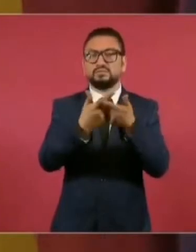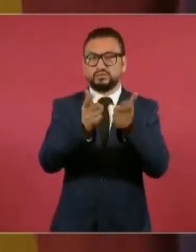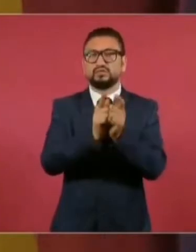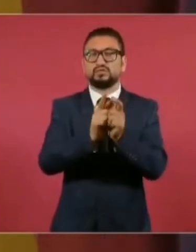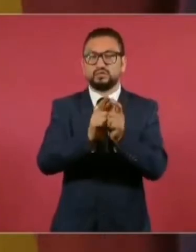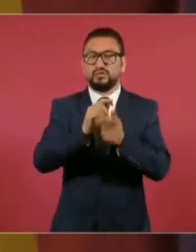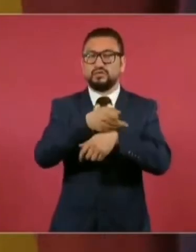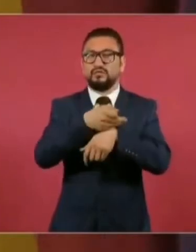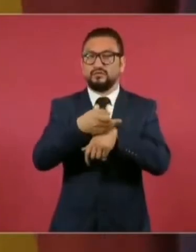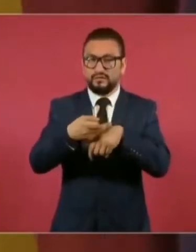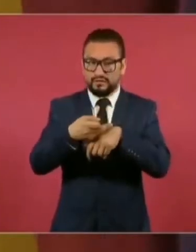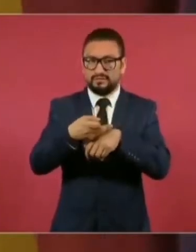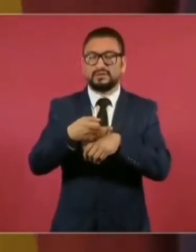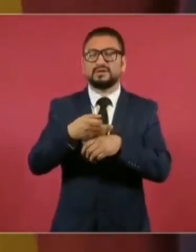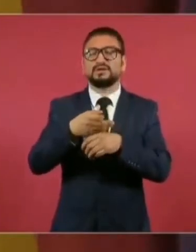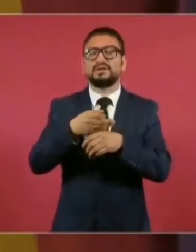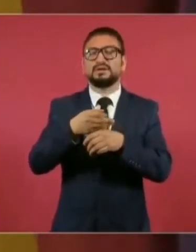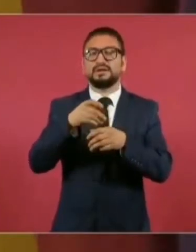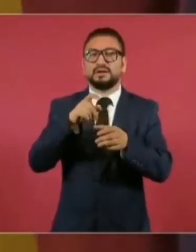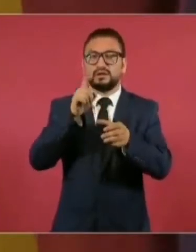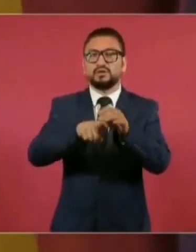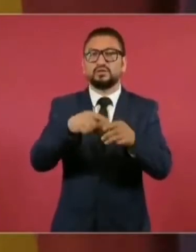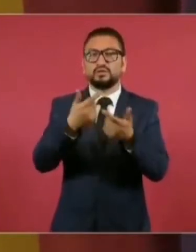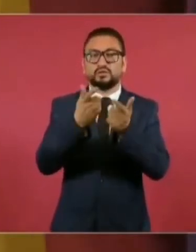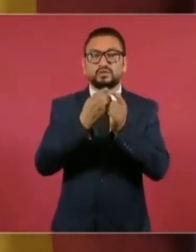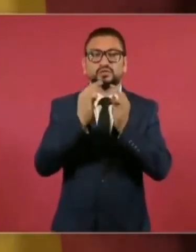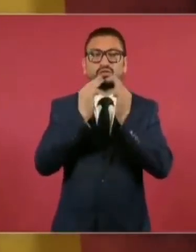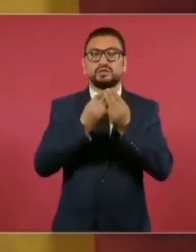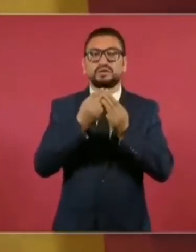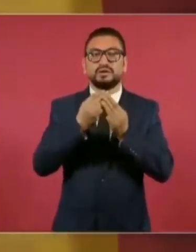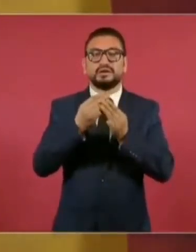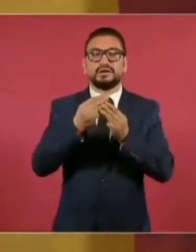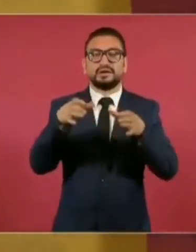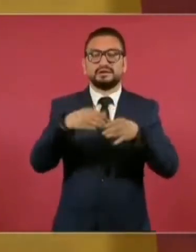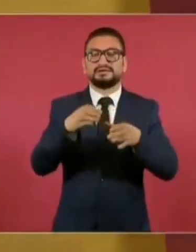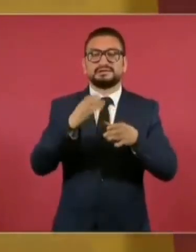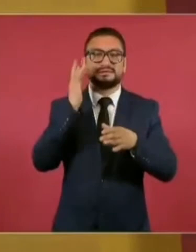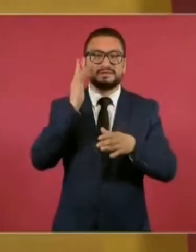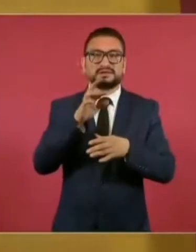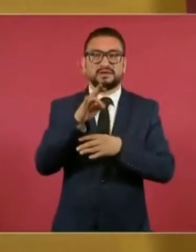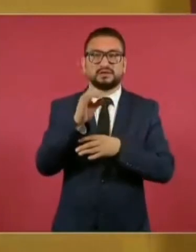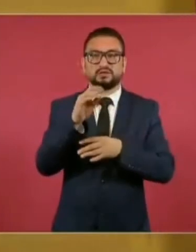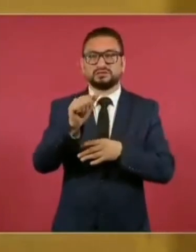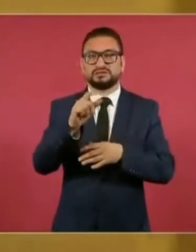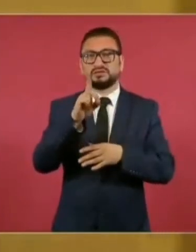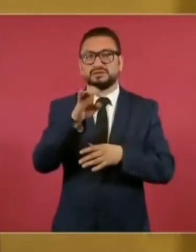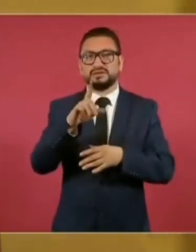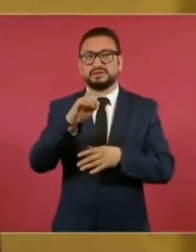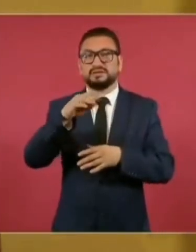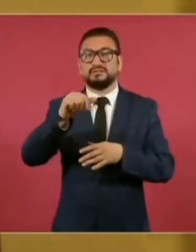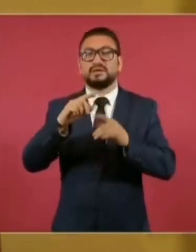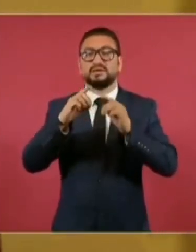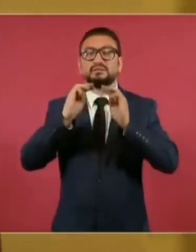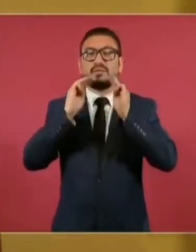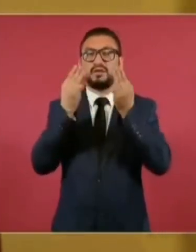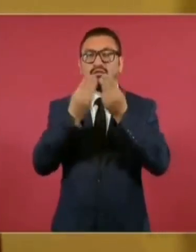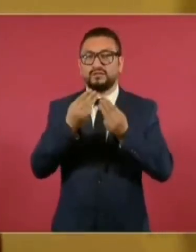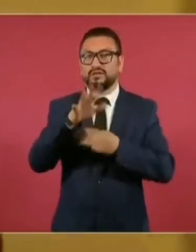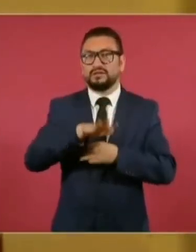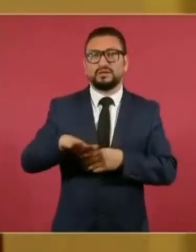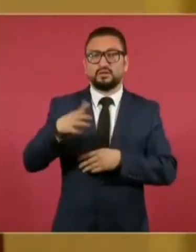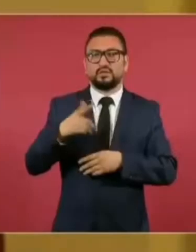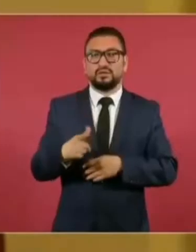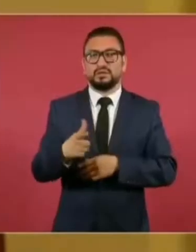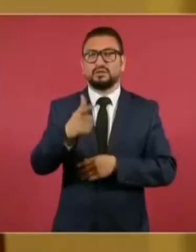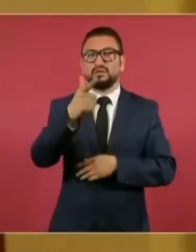integrante familiar del cártel de Santa Rosa de Lima, este cártel que opera en